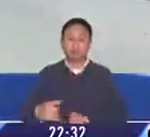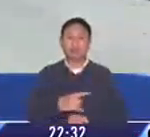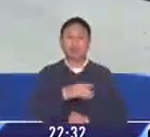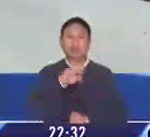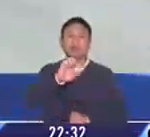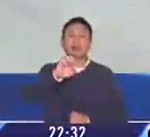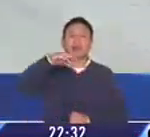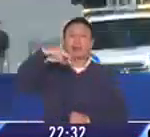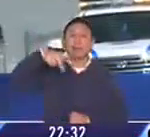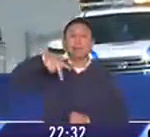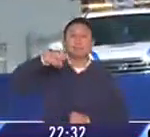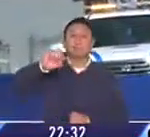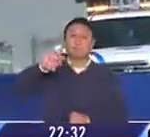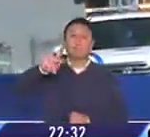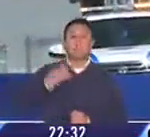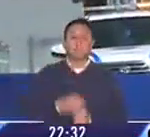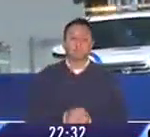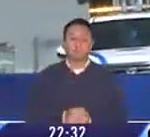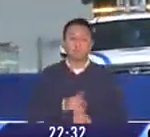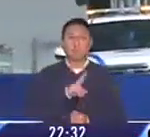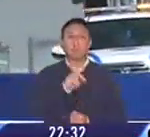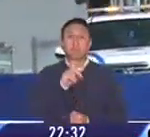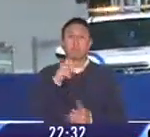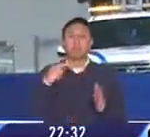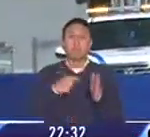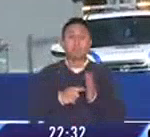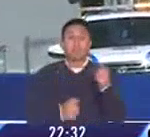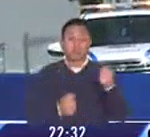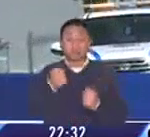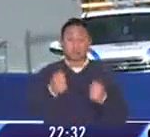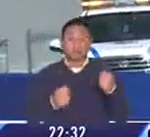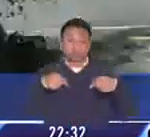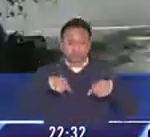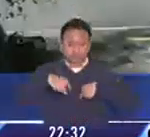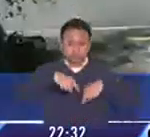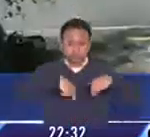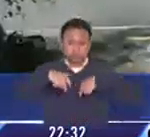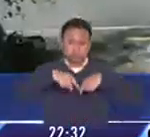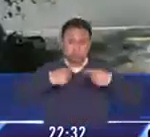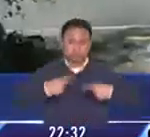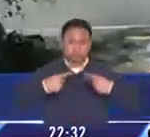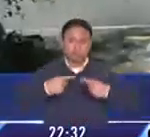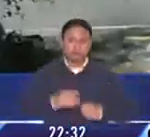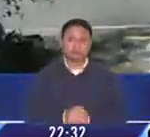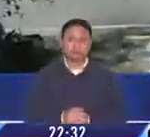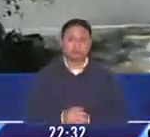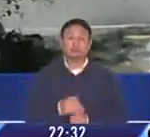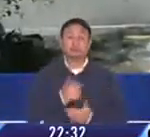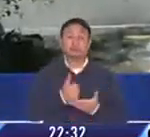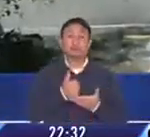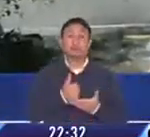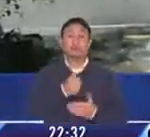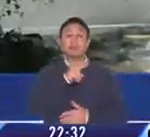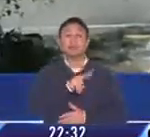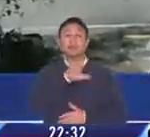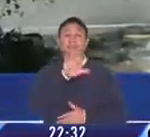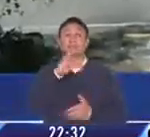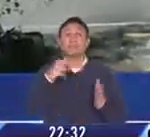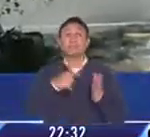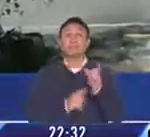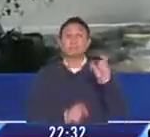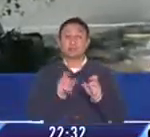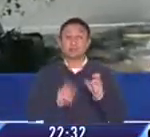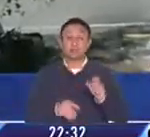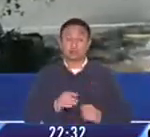empresa de obras públicas. Cerca de 21.000 automotores circulan a diario por la vía. La obra beneficia a 25.000